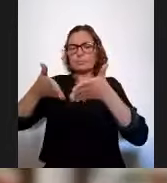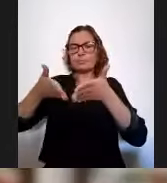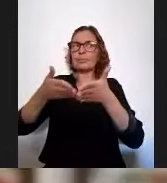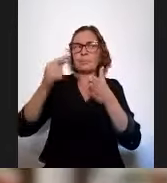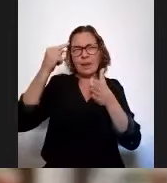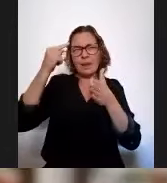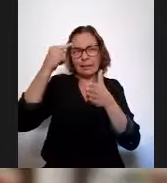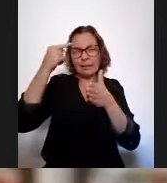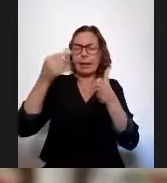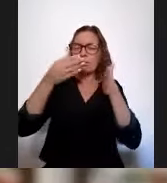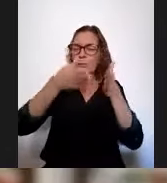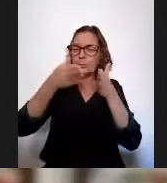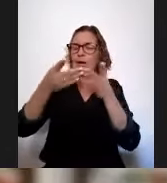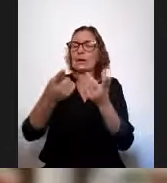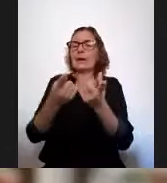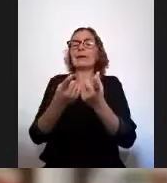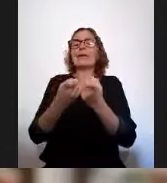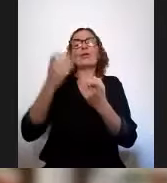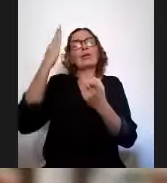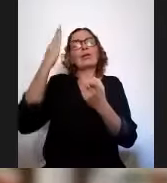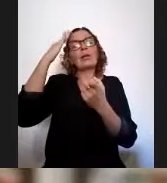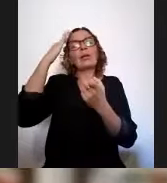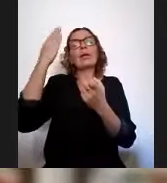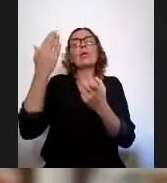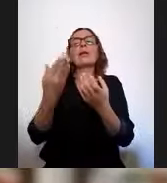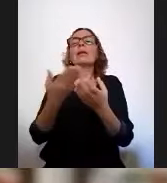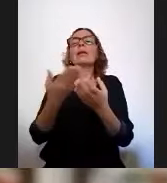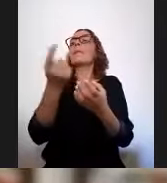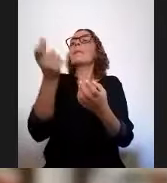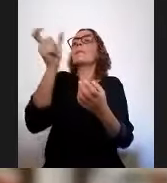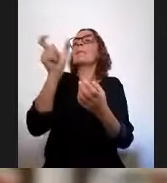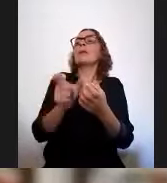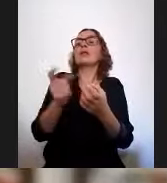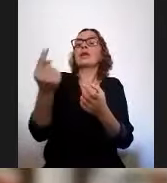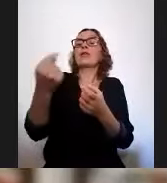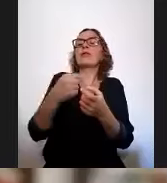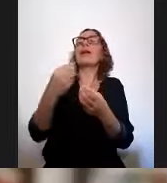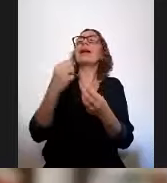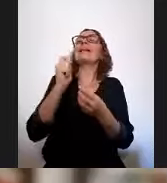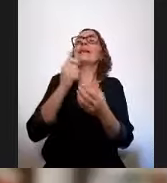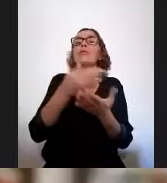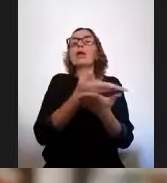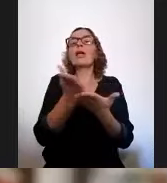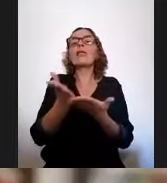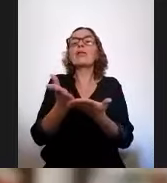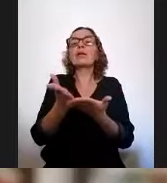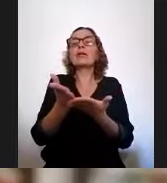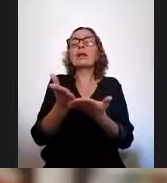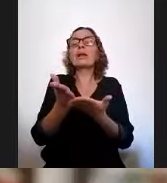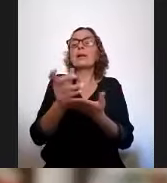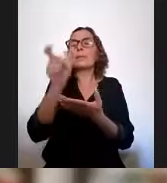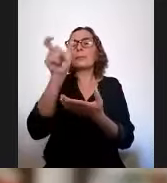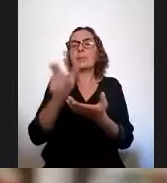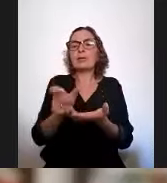orientado. Necesito saber cuál va a ser mi público objetivo, a quién voy a ofrecer el producto.